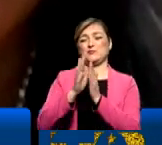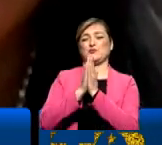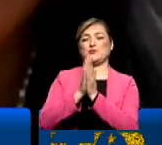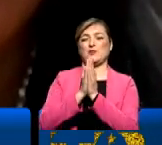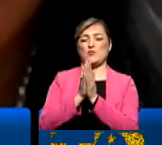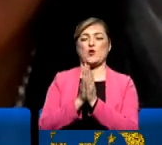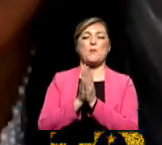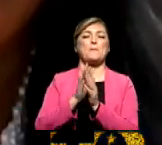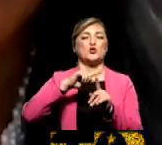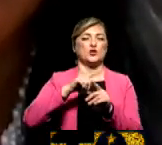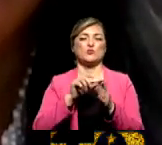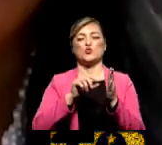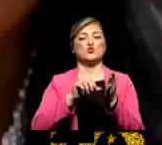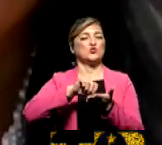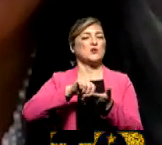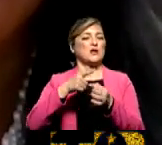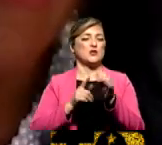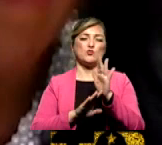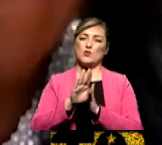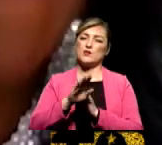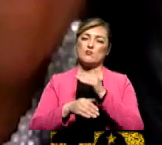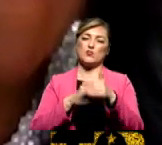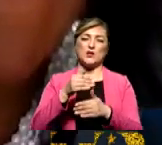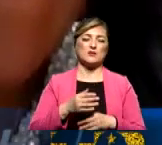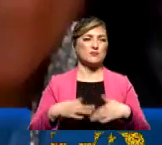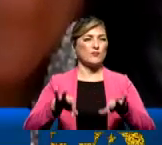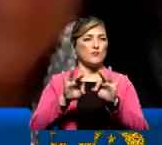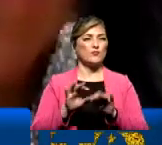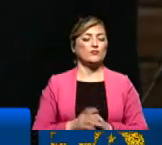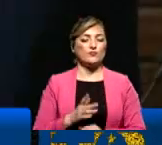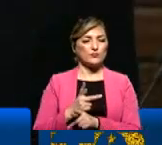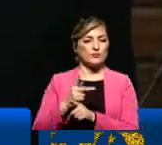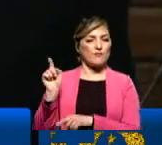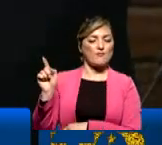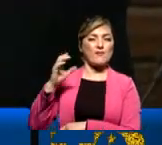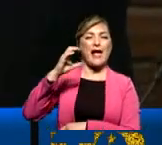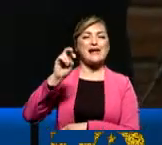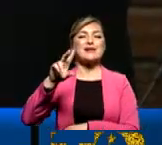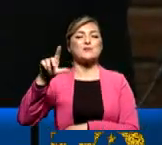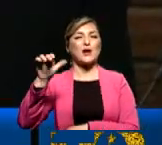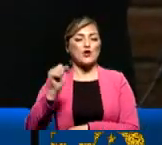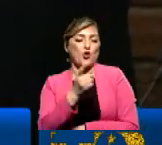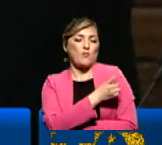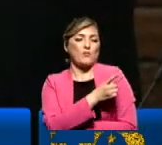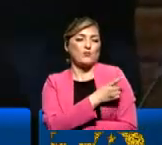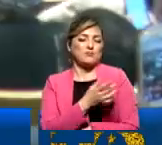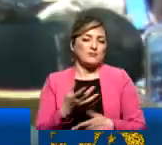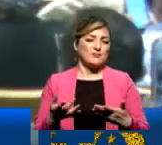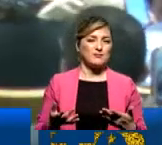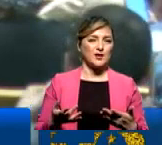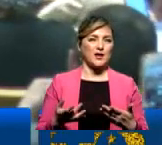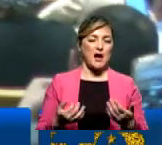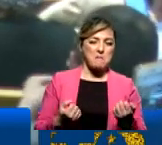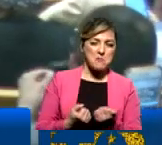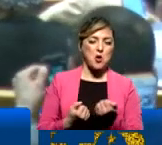bien de la ciudad. Lo importante aquí es caminar, es avanzar. Según el concejal Omar Ceballos, la delegación que recibió el vicealcalde no tuvo todas